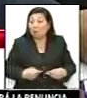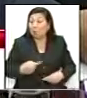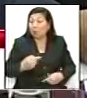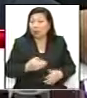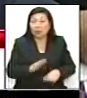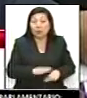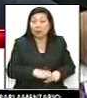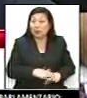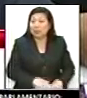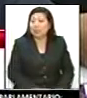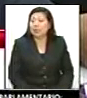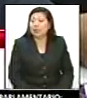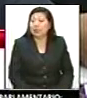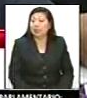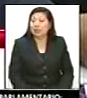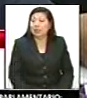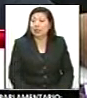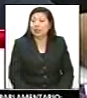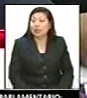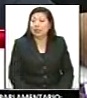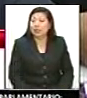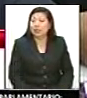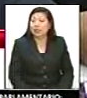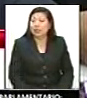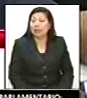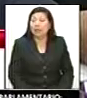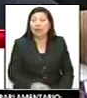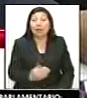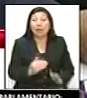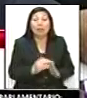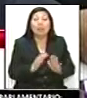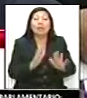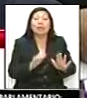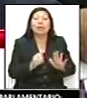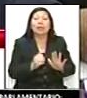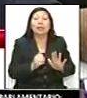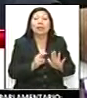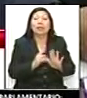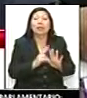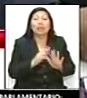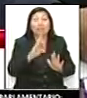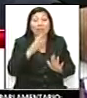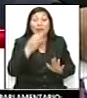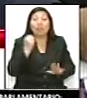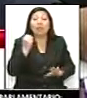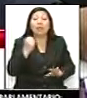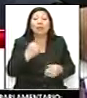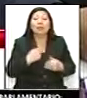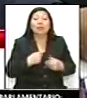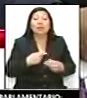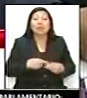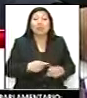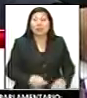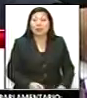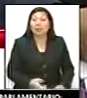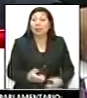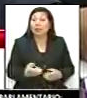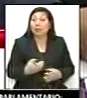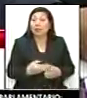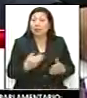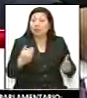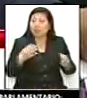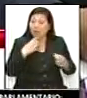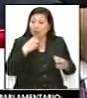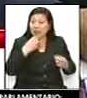error. Yo quería referirme al artículo 16 de la Declaración Francesa de los Derechos, que ha sido mencionada por Carlos Mesía en forma